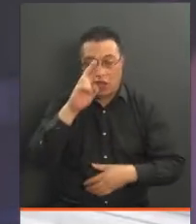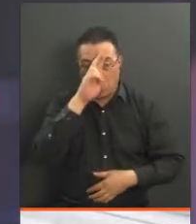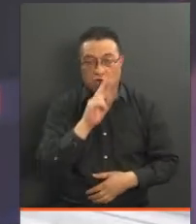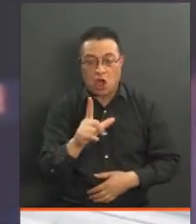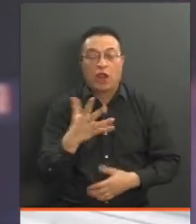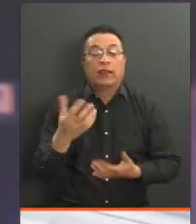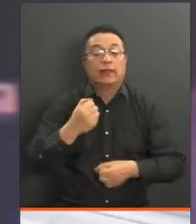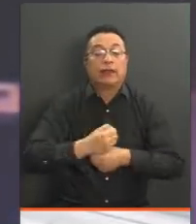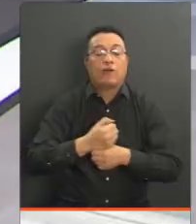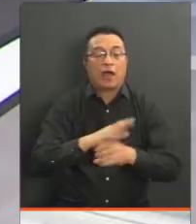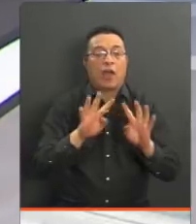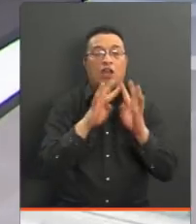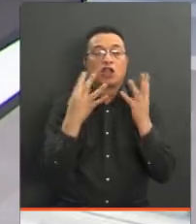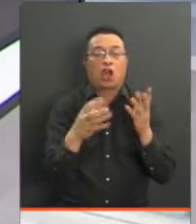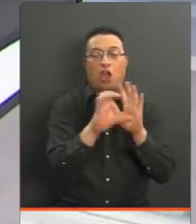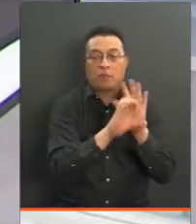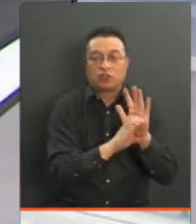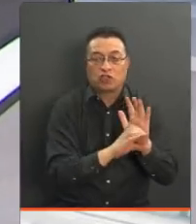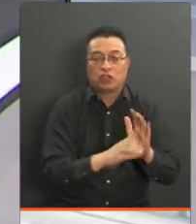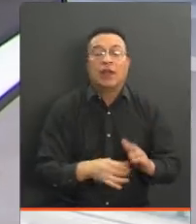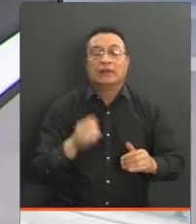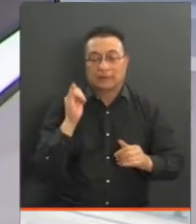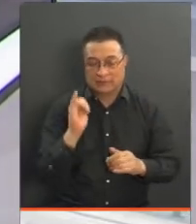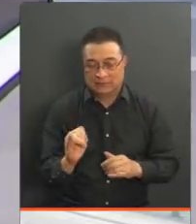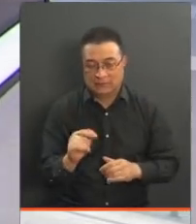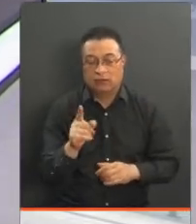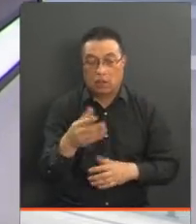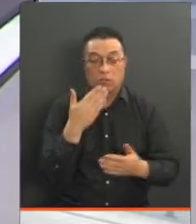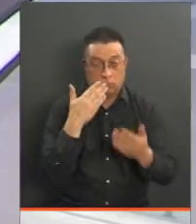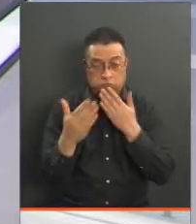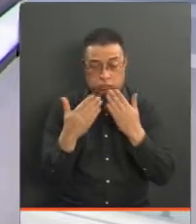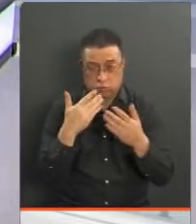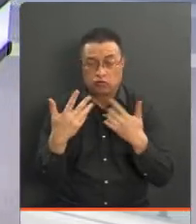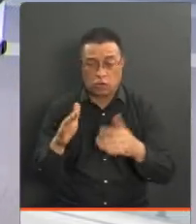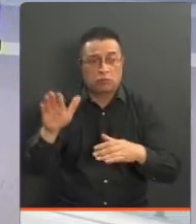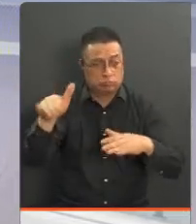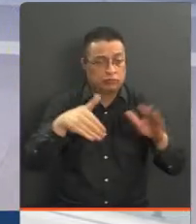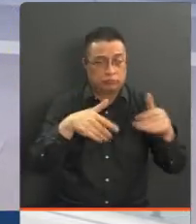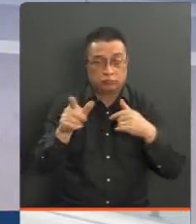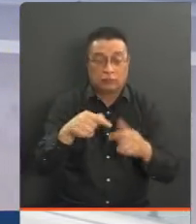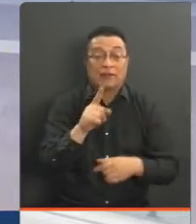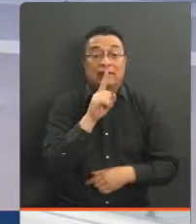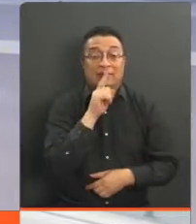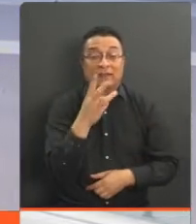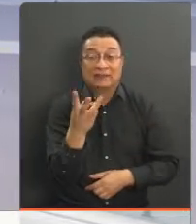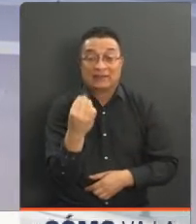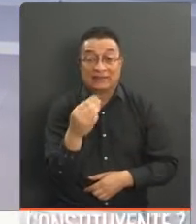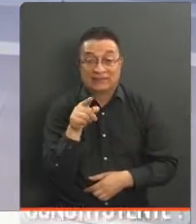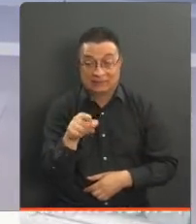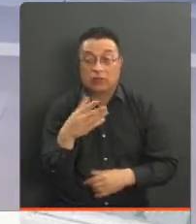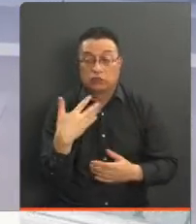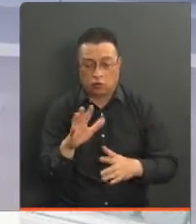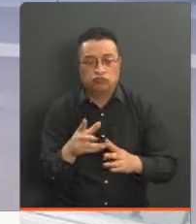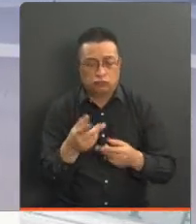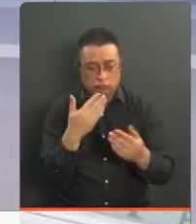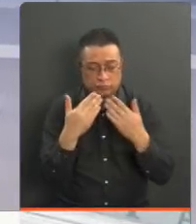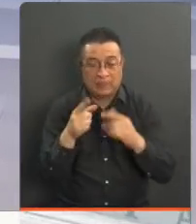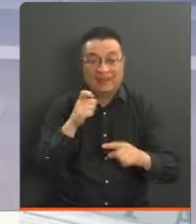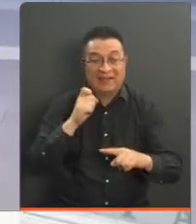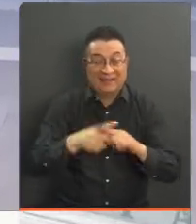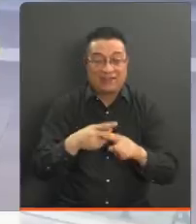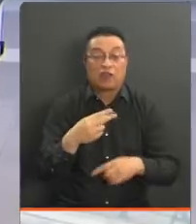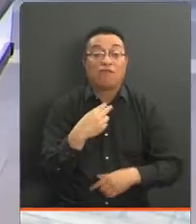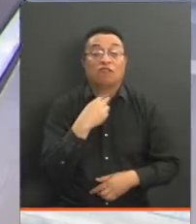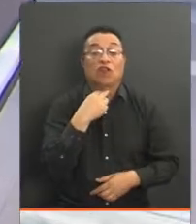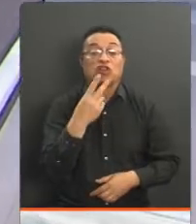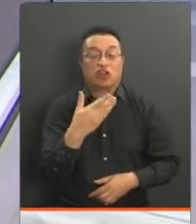de la convención, ¿no? Exactamente. Entrevistamos a través de nuestra plataforma, invitamos a todos a visitar ahí Entre 13 en Twitch, al ex vocero de